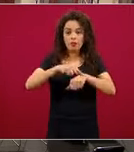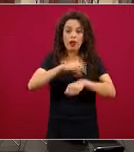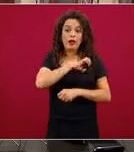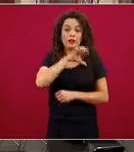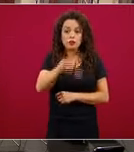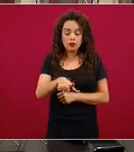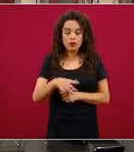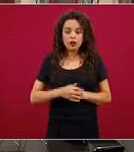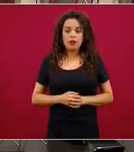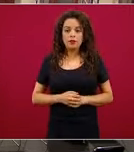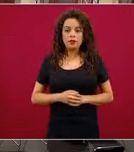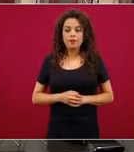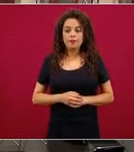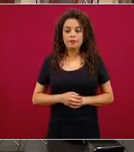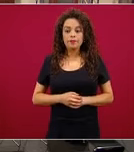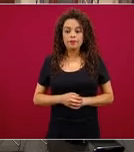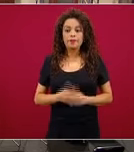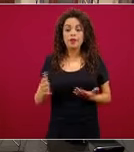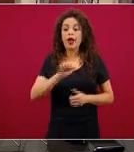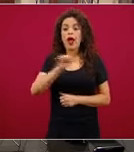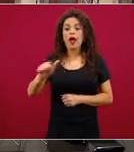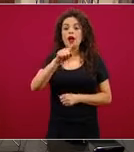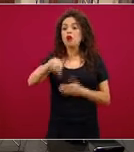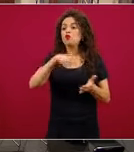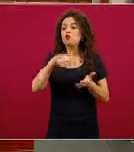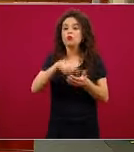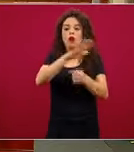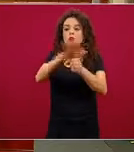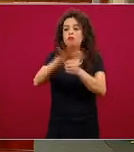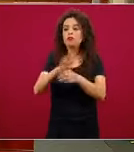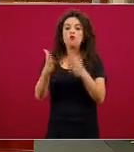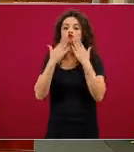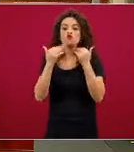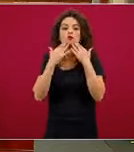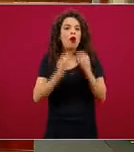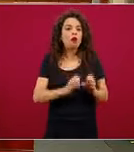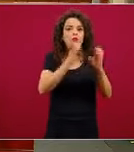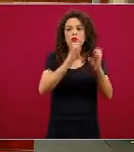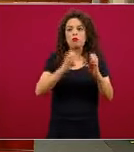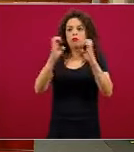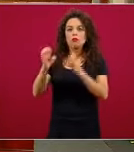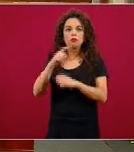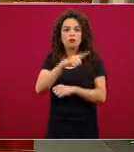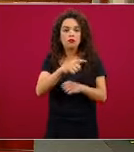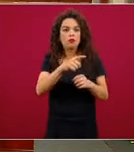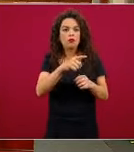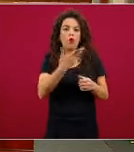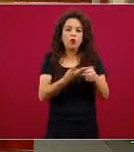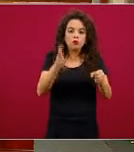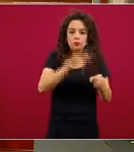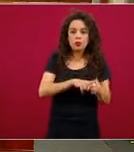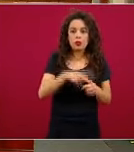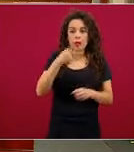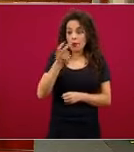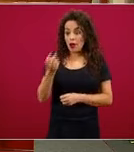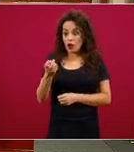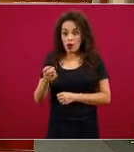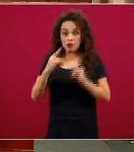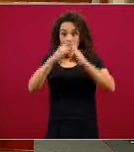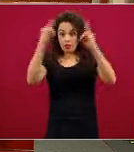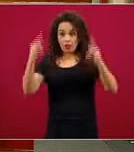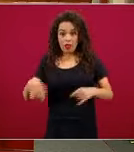aquellas localidades que no cuentan con infraestructura permanente, pero que a través de esta infraestructura temporal pueden